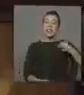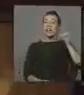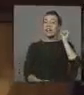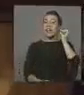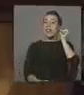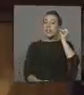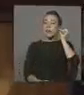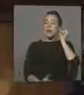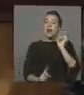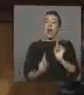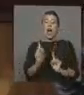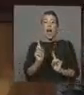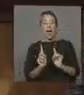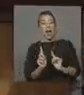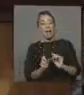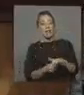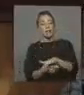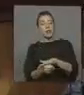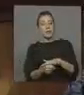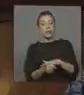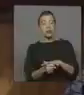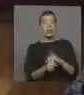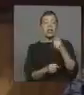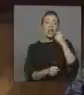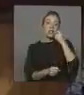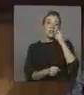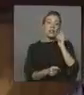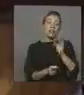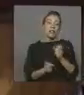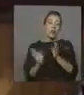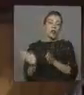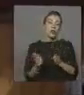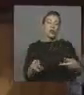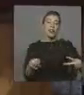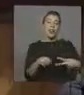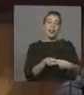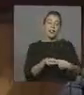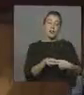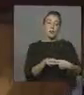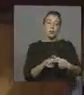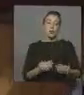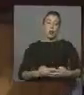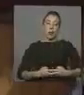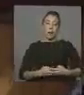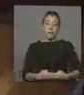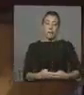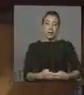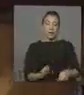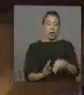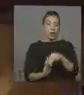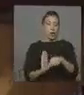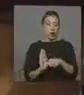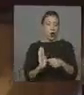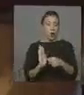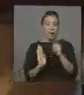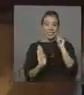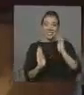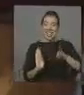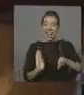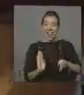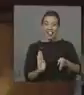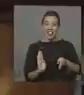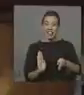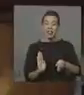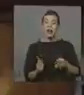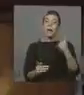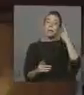mujeres en ciertas situaciones que conllevan la obligación de regular la interrupción del embarazo. La normativa vigente